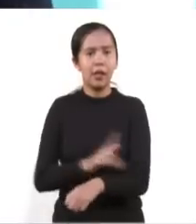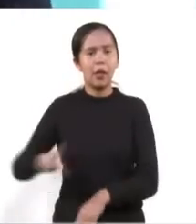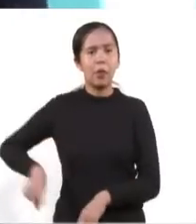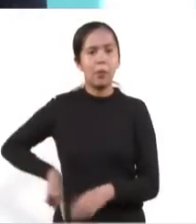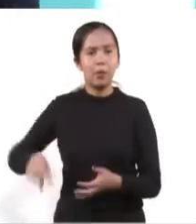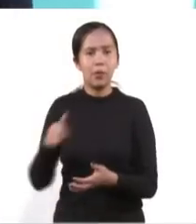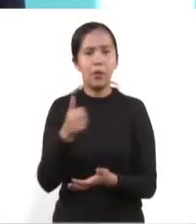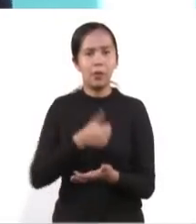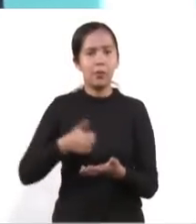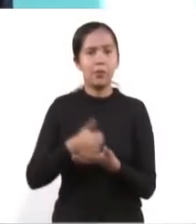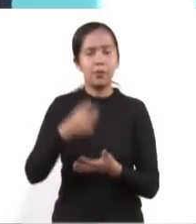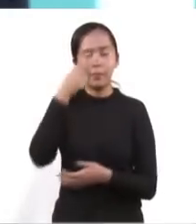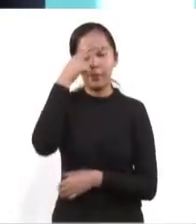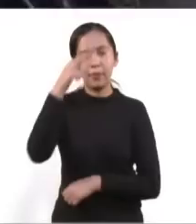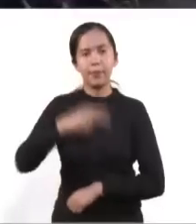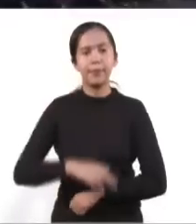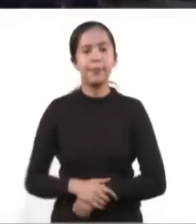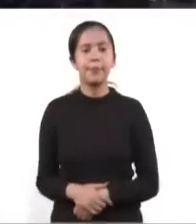Gobierno de México.